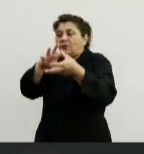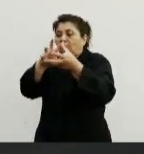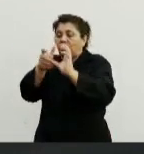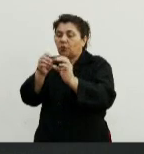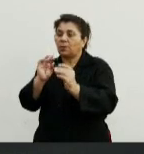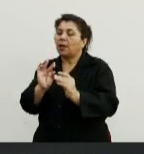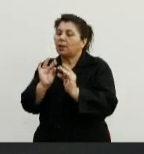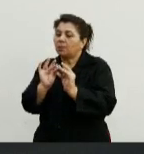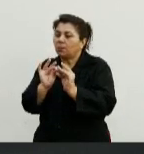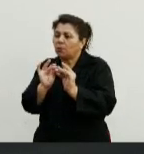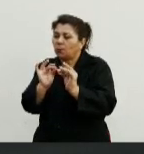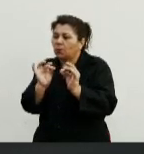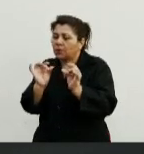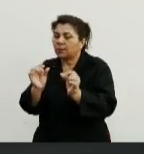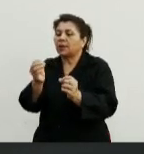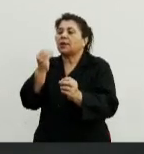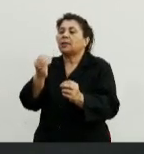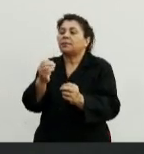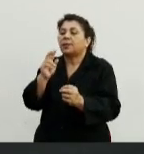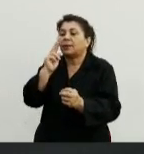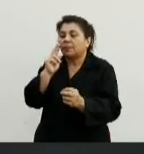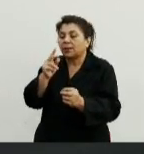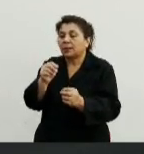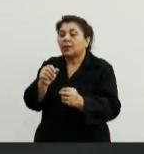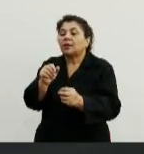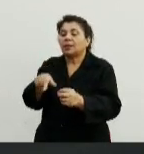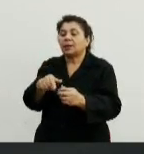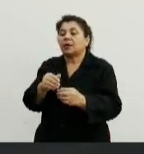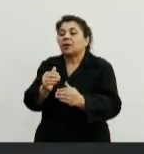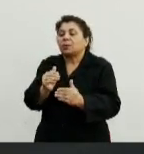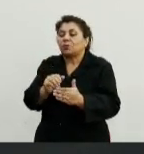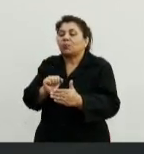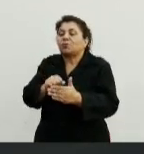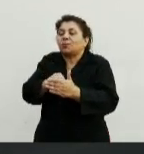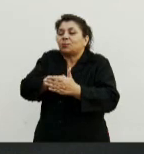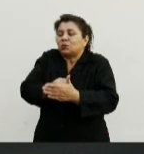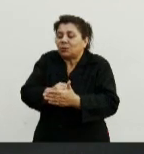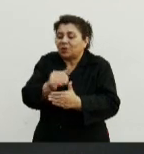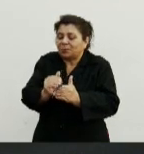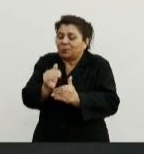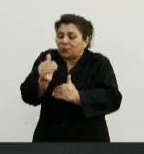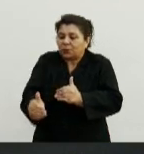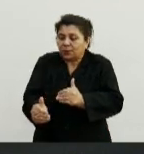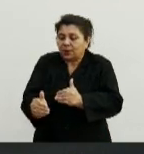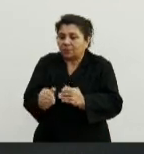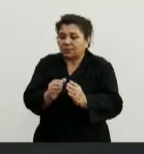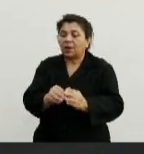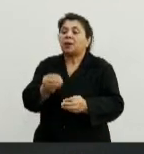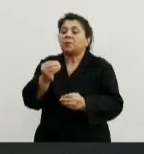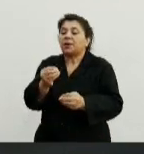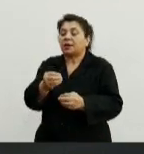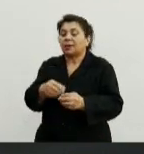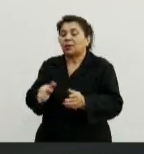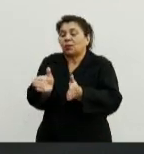pliego pero probablemente estamos analizando la posibilidad de esa prórroga que deberá ser consultada por supuesto con el gobernador el